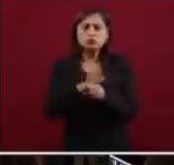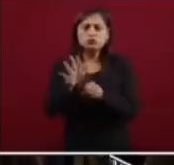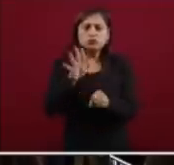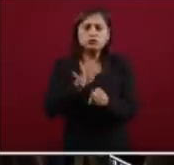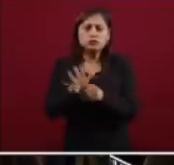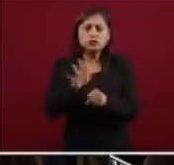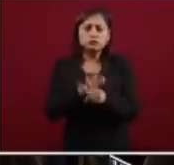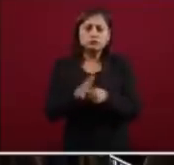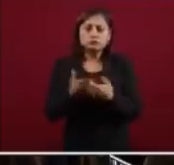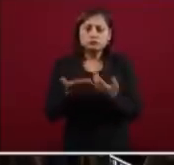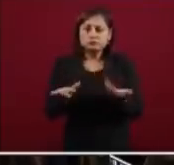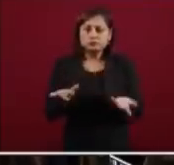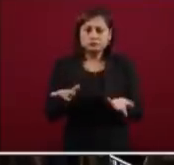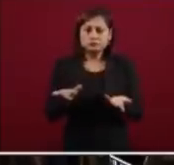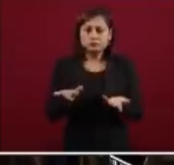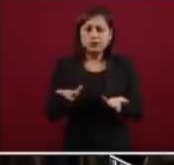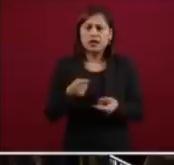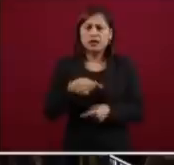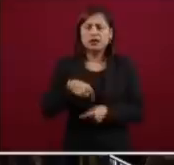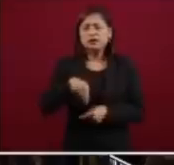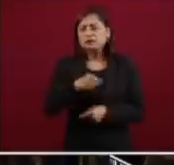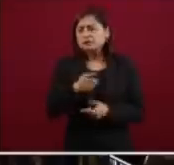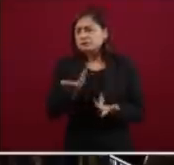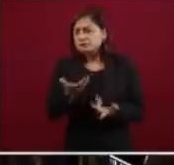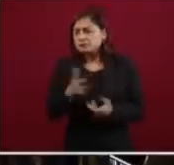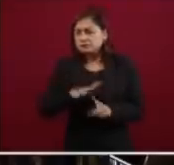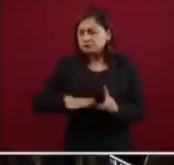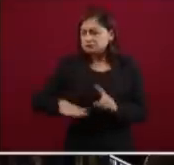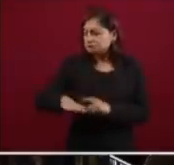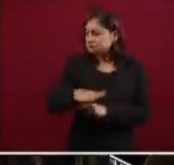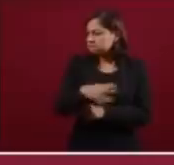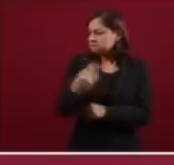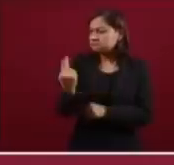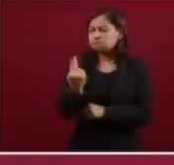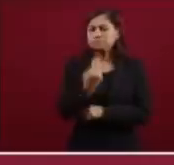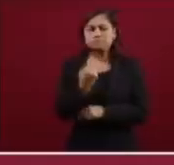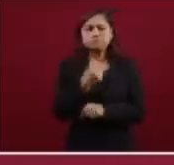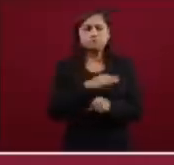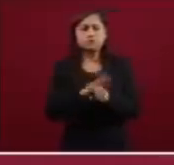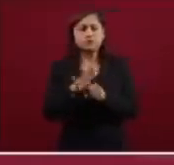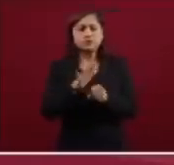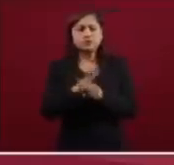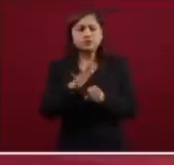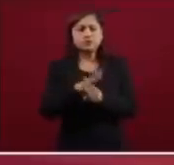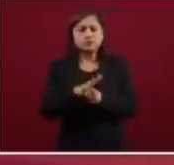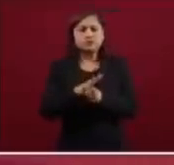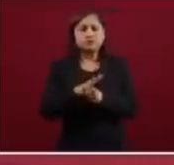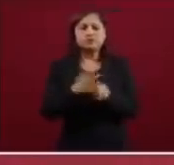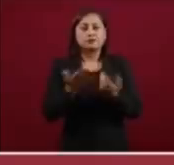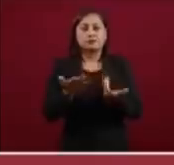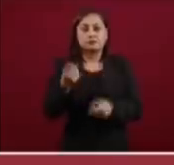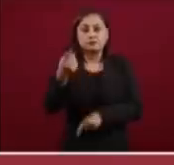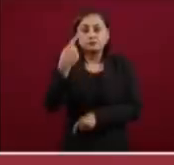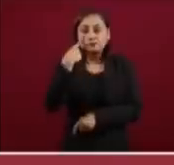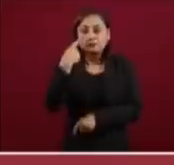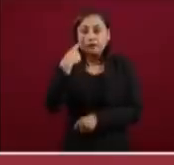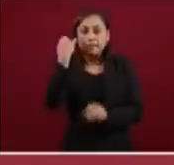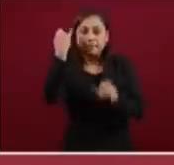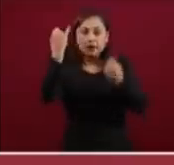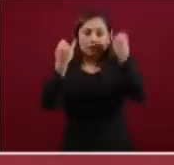para lo necesario que no se está pensando imagínense un